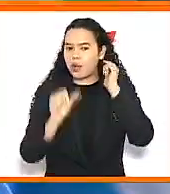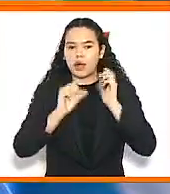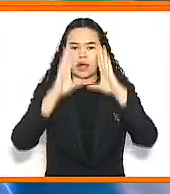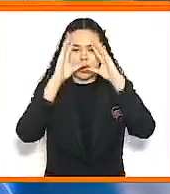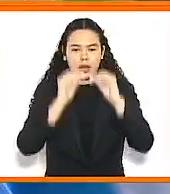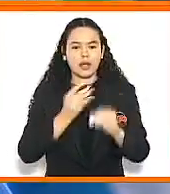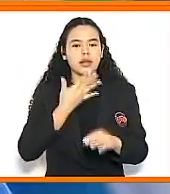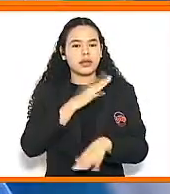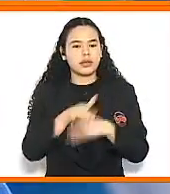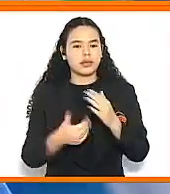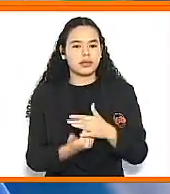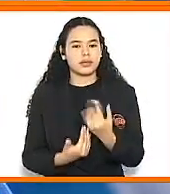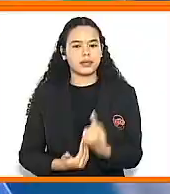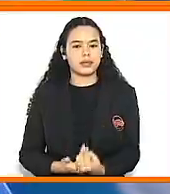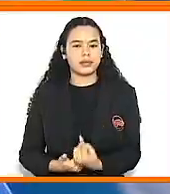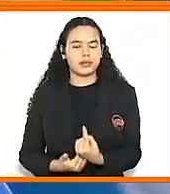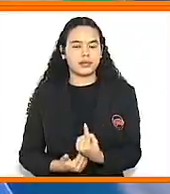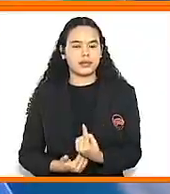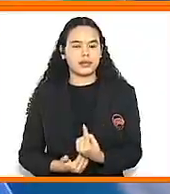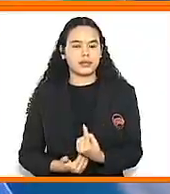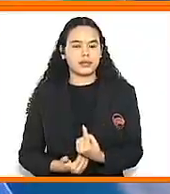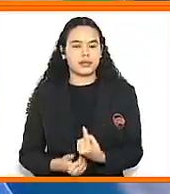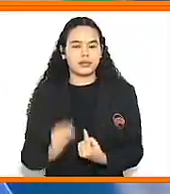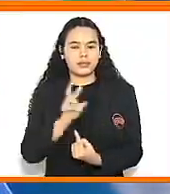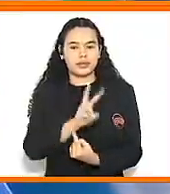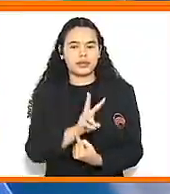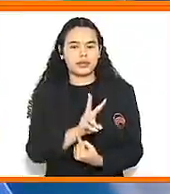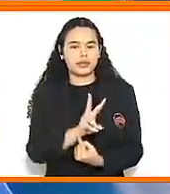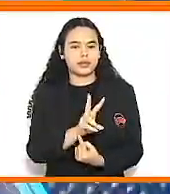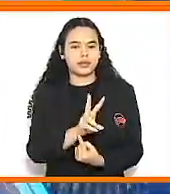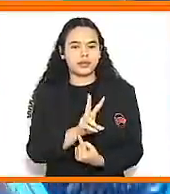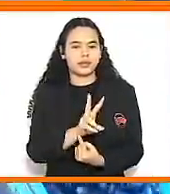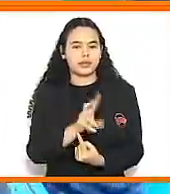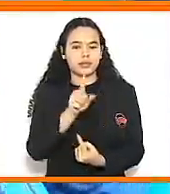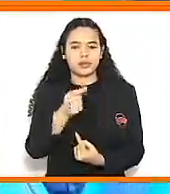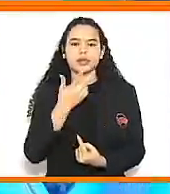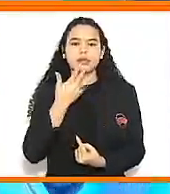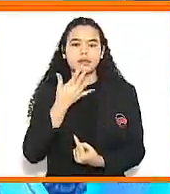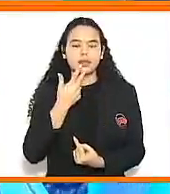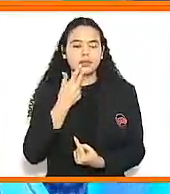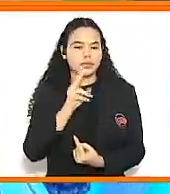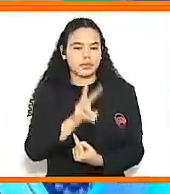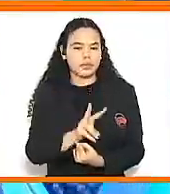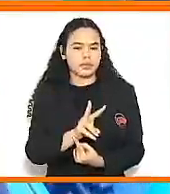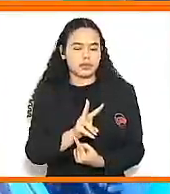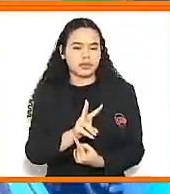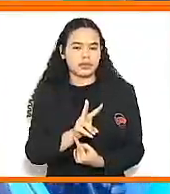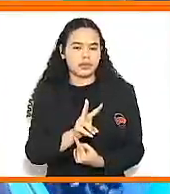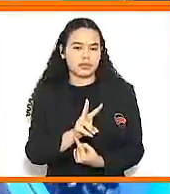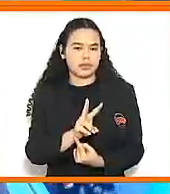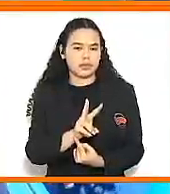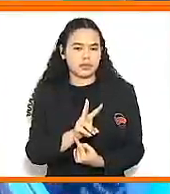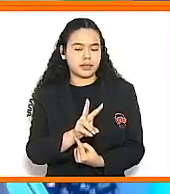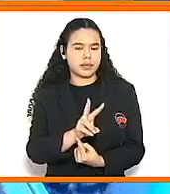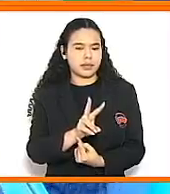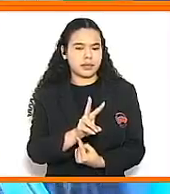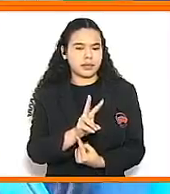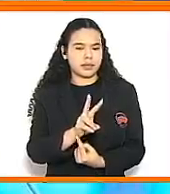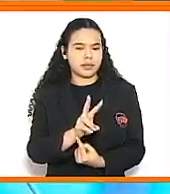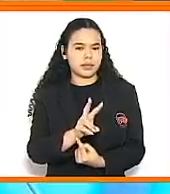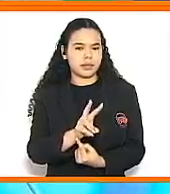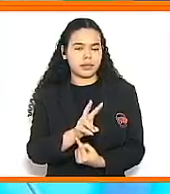Suerte, porque este es el 2. Si sos jugador para la línea del 2, el segundo dígito es